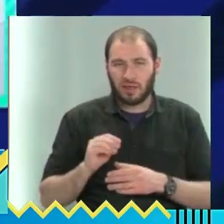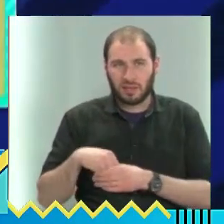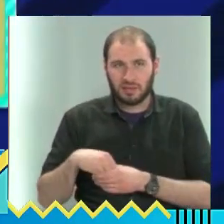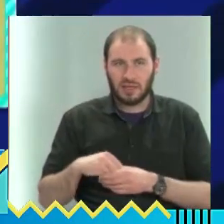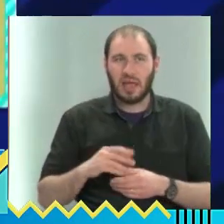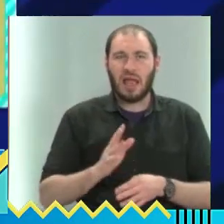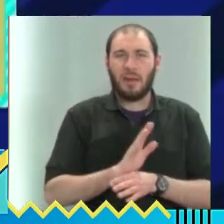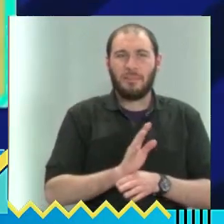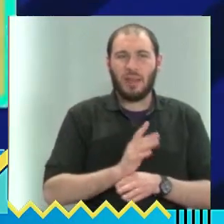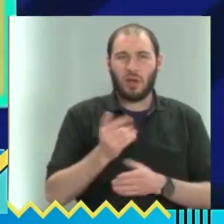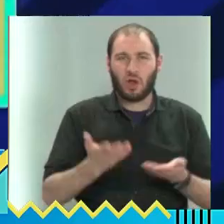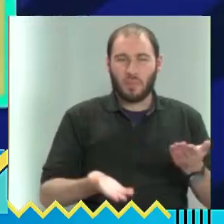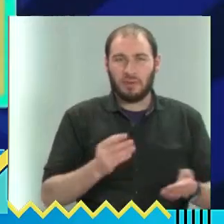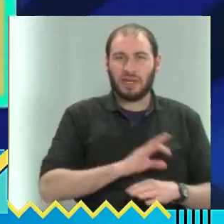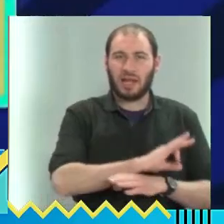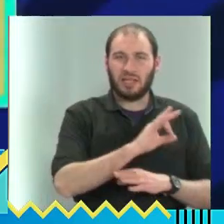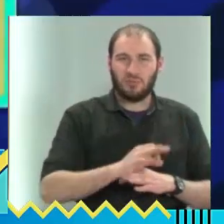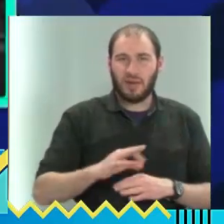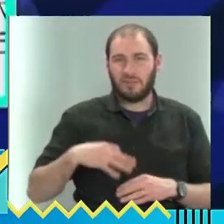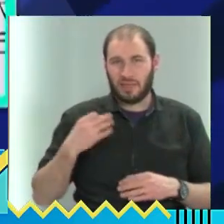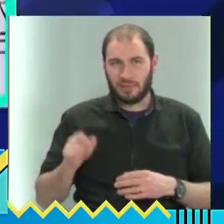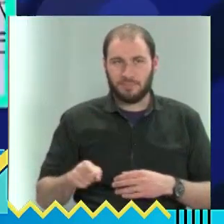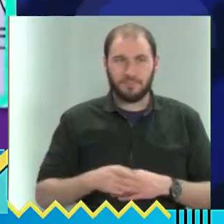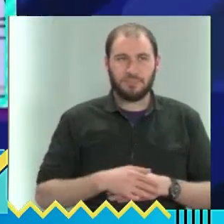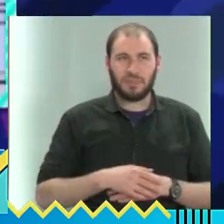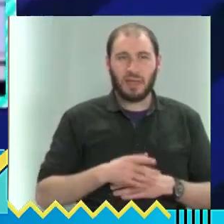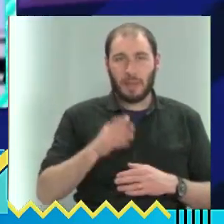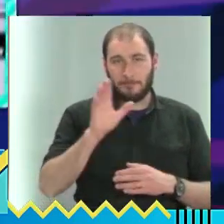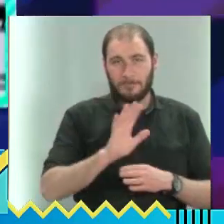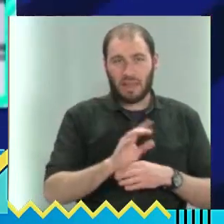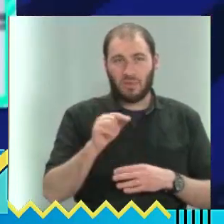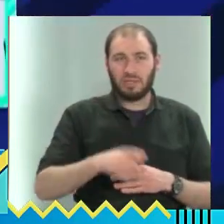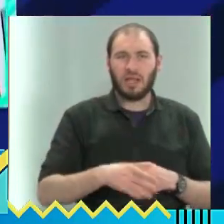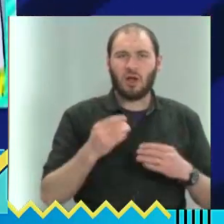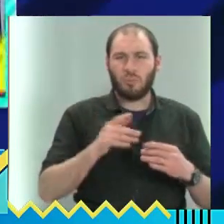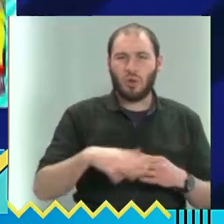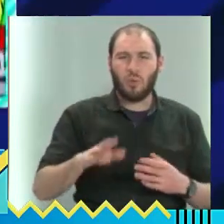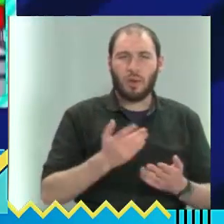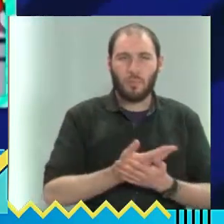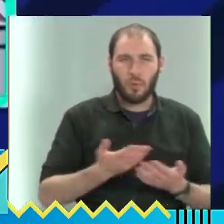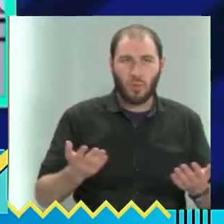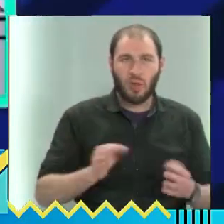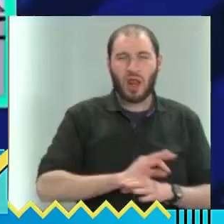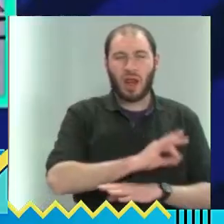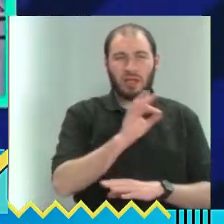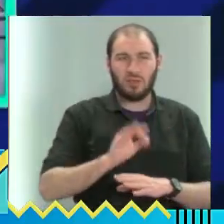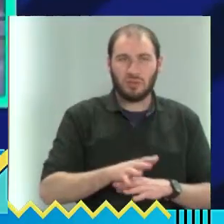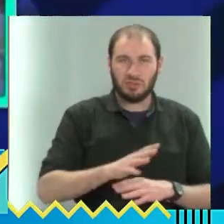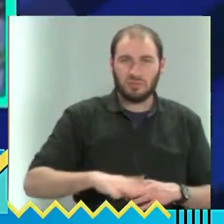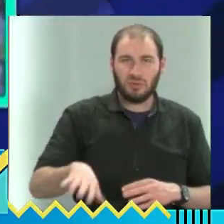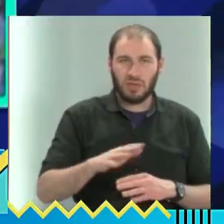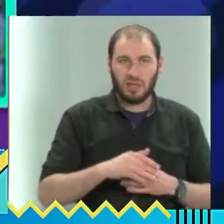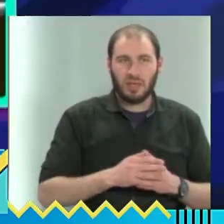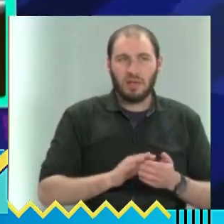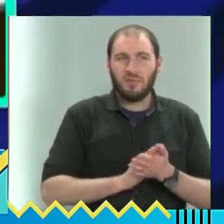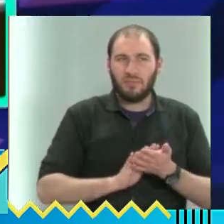Esta peli compara la arquitectura con la vida misma. En Medianeras vemos cómo los espacios públicos y la arquitectura de la ciudad van a